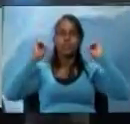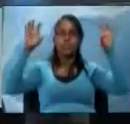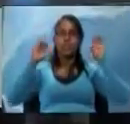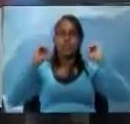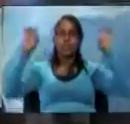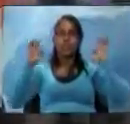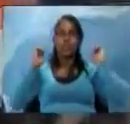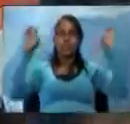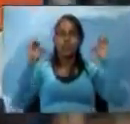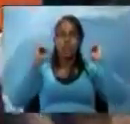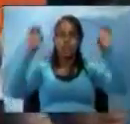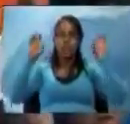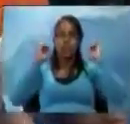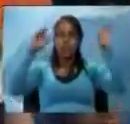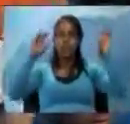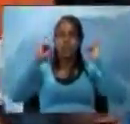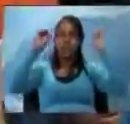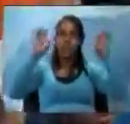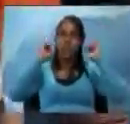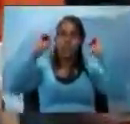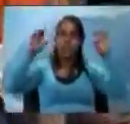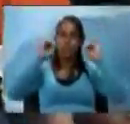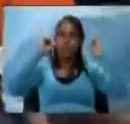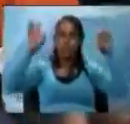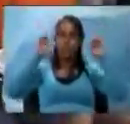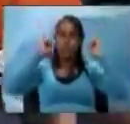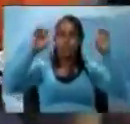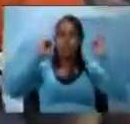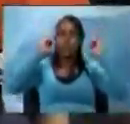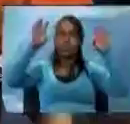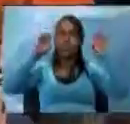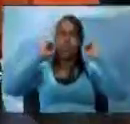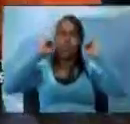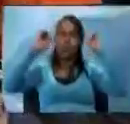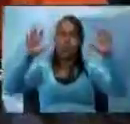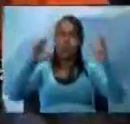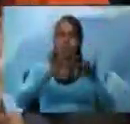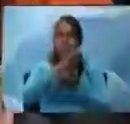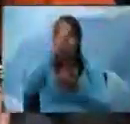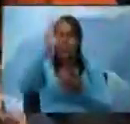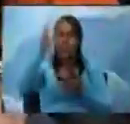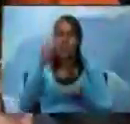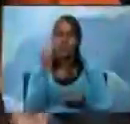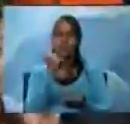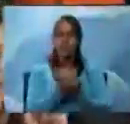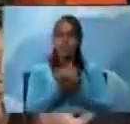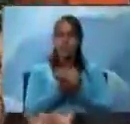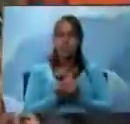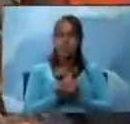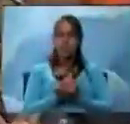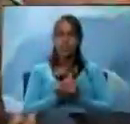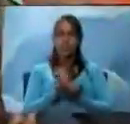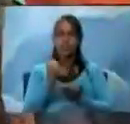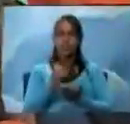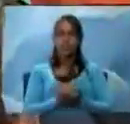Yeah. Gloria a Dios, gloria a Dios, gloria a Dios, gloria a Dios, gloria a Dios, gloria a Dios.